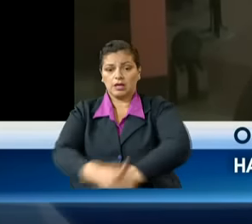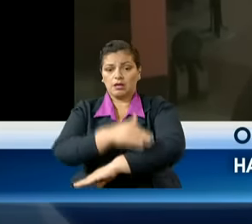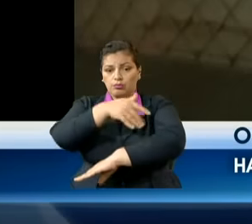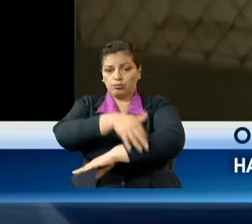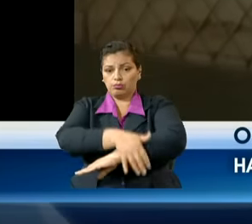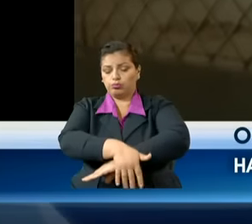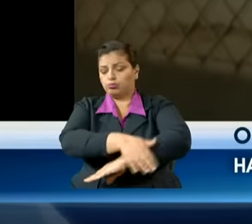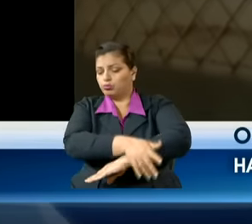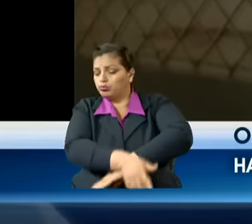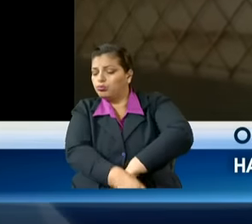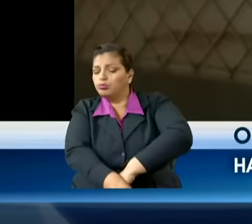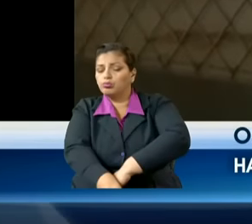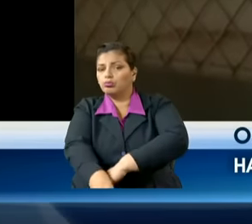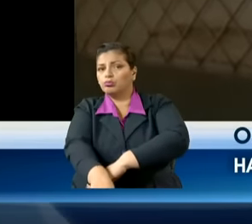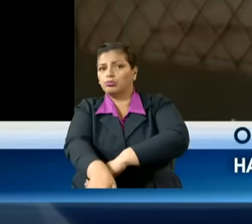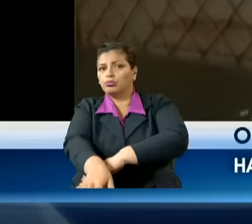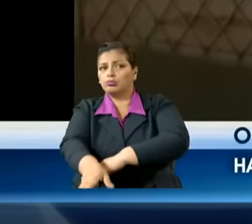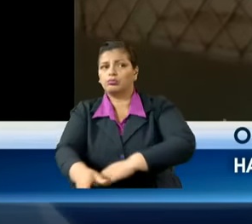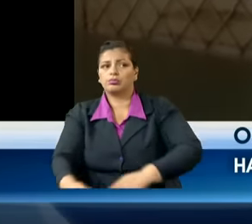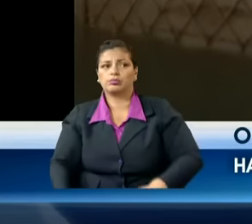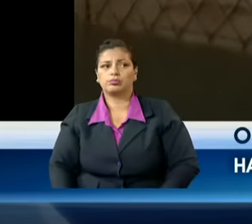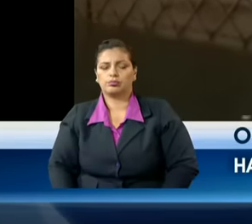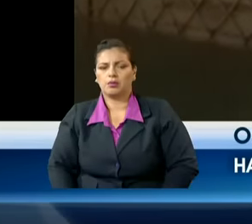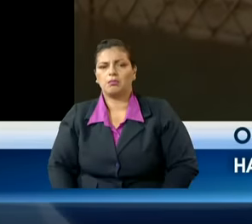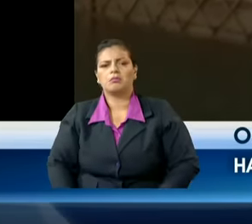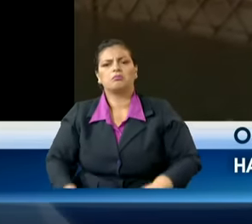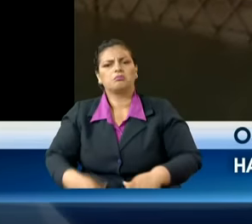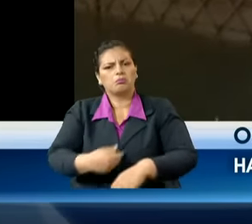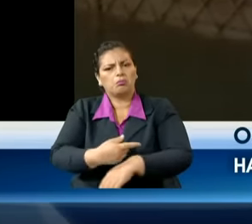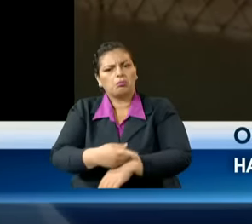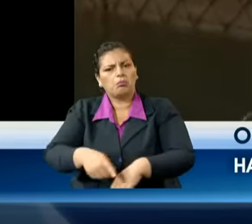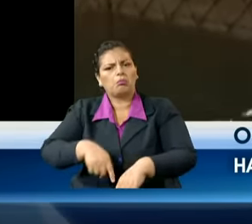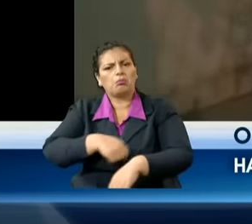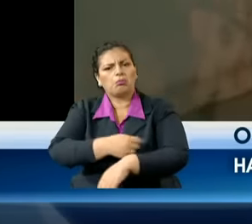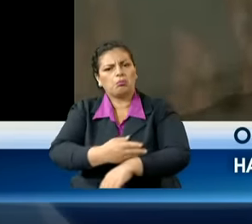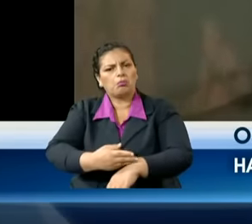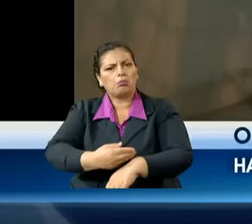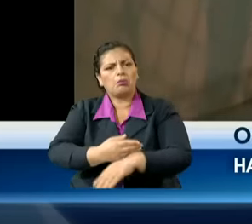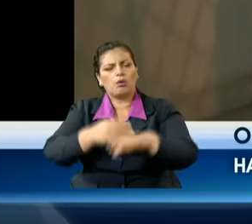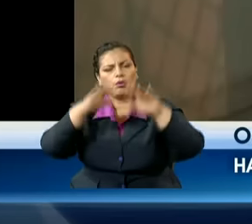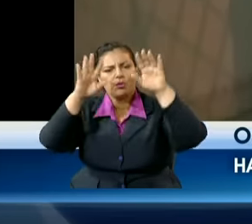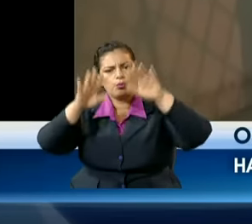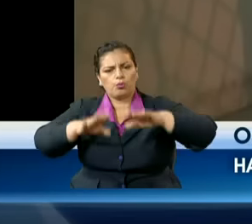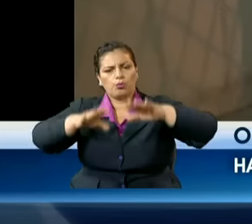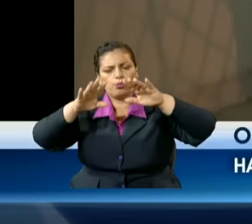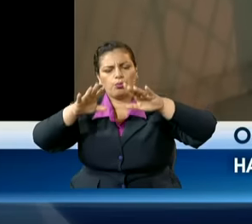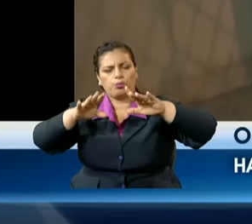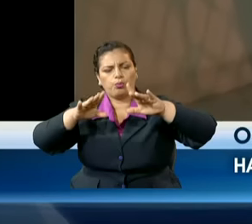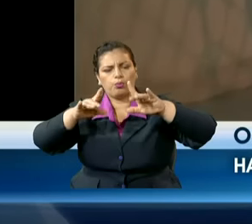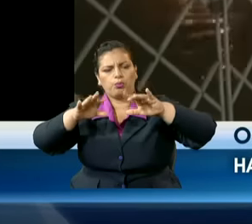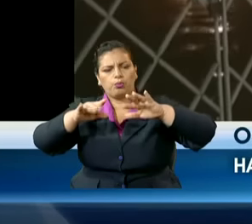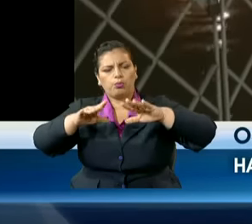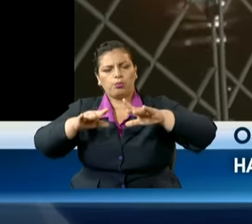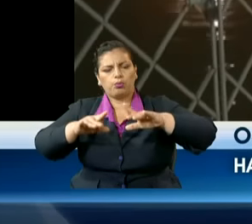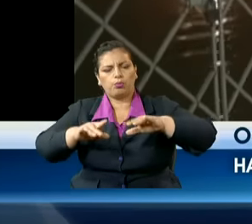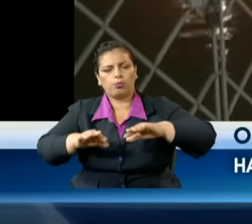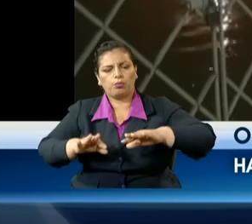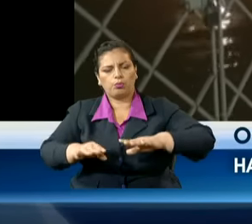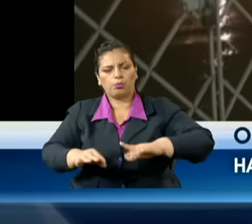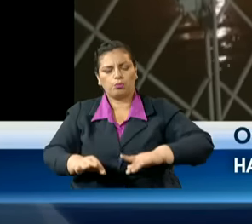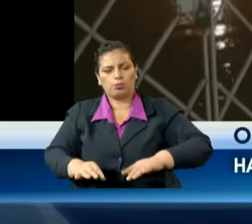bajas. Con el pasar de las horas, el agua empezó a descender. Ya está bajando el caudal y entonces el lodo se va quedando aquí